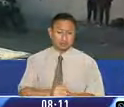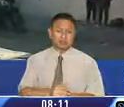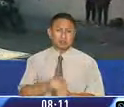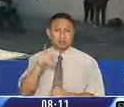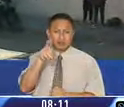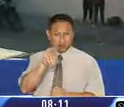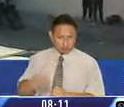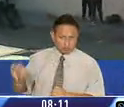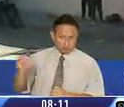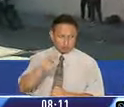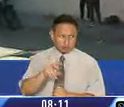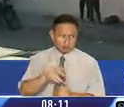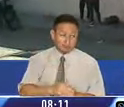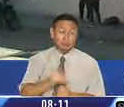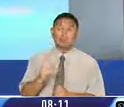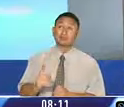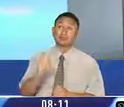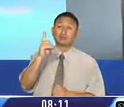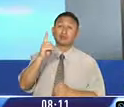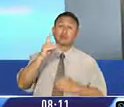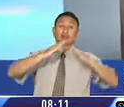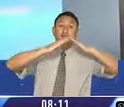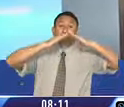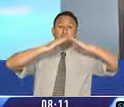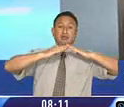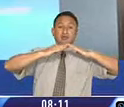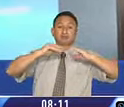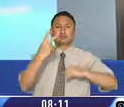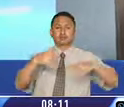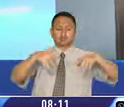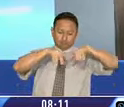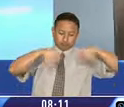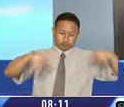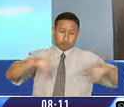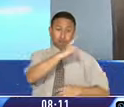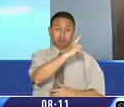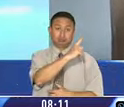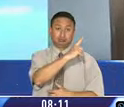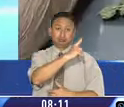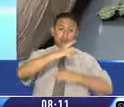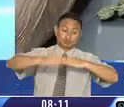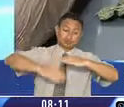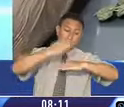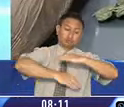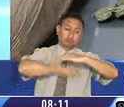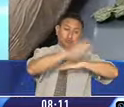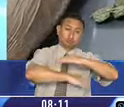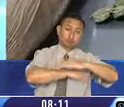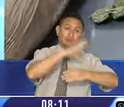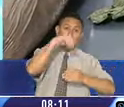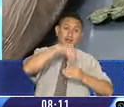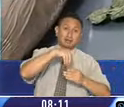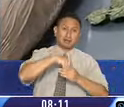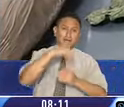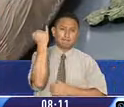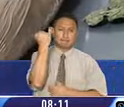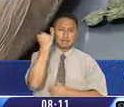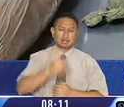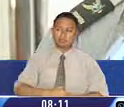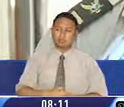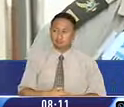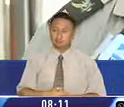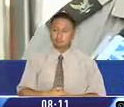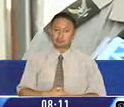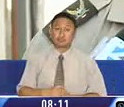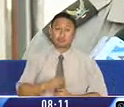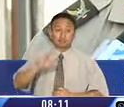instalaciones encontraron en la terraza de uno de los pabellones 2 bultos envueltos en plástico y que contenían una sustancia verdosa. La